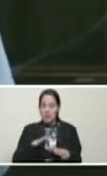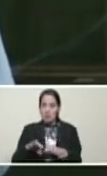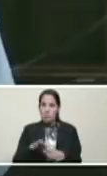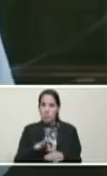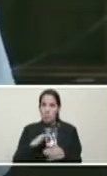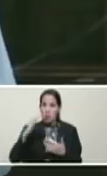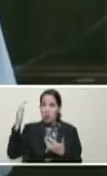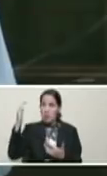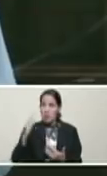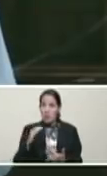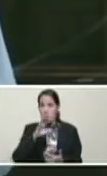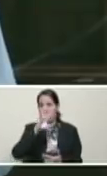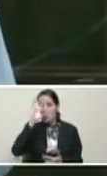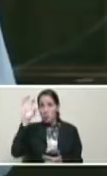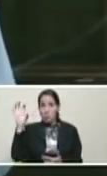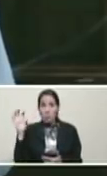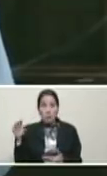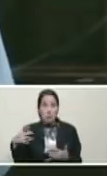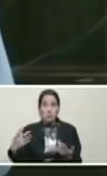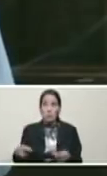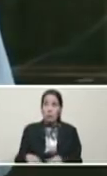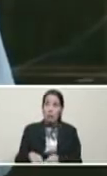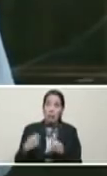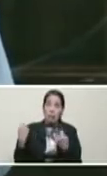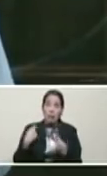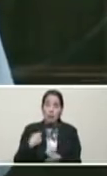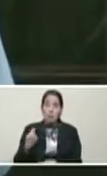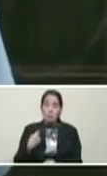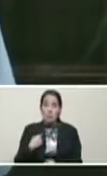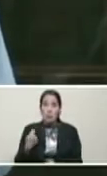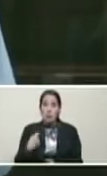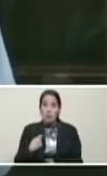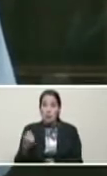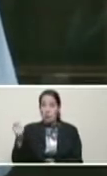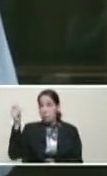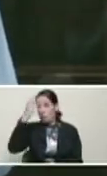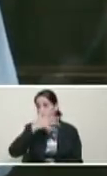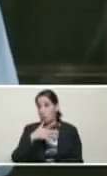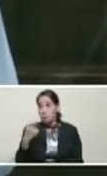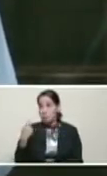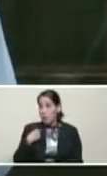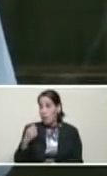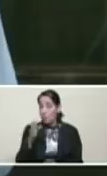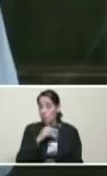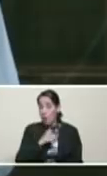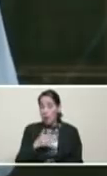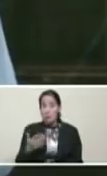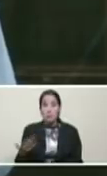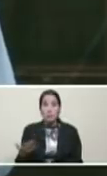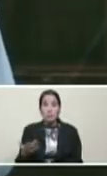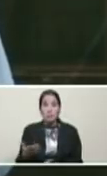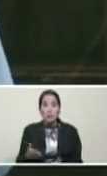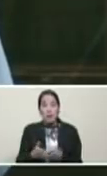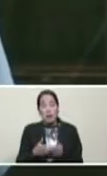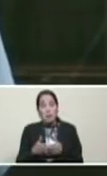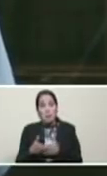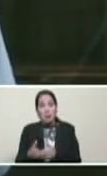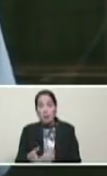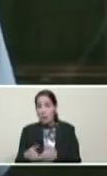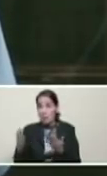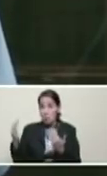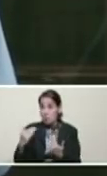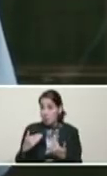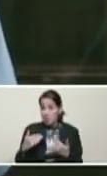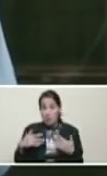traer del exterior porque nos sabotearon el pago el gobierno de donald trump por que sabotearon un barco no las podemos